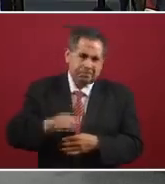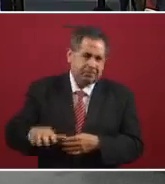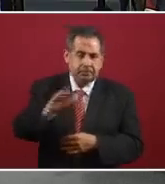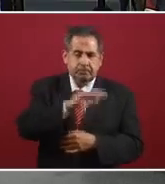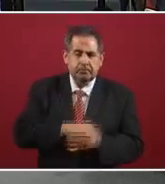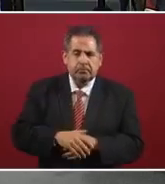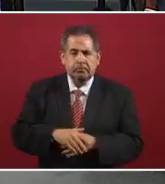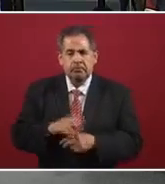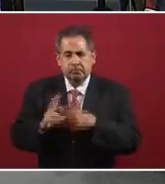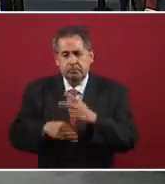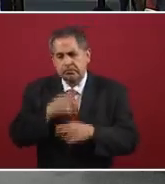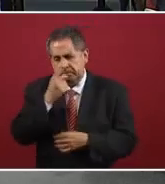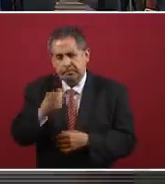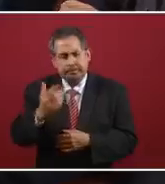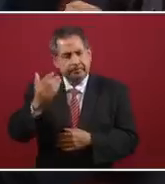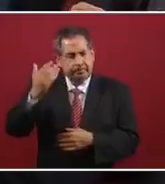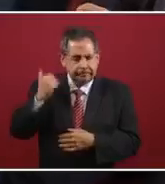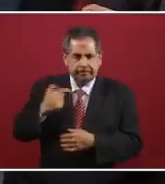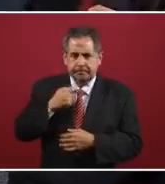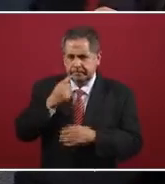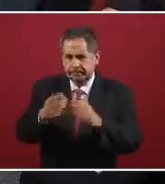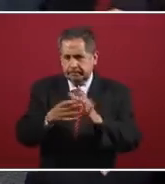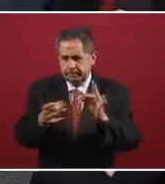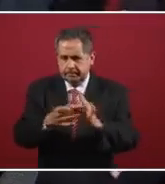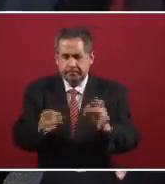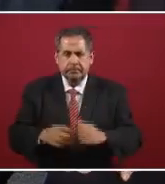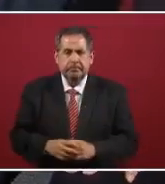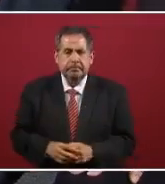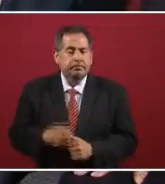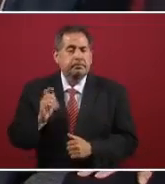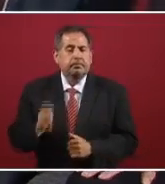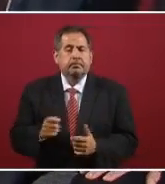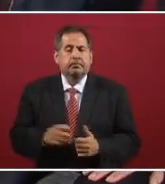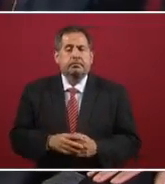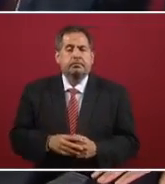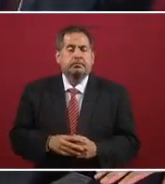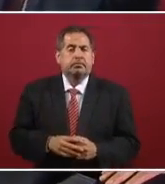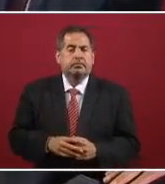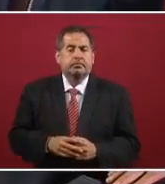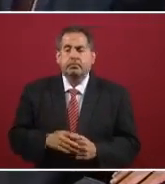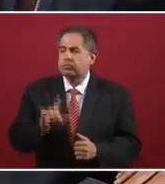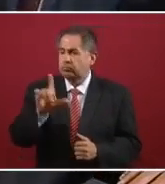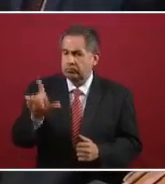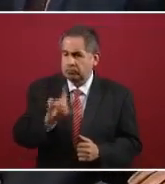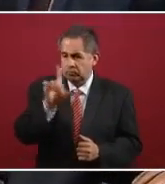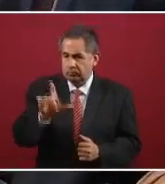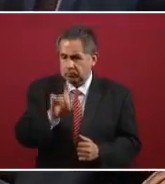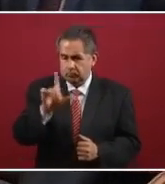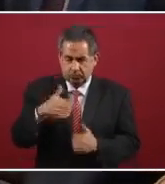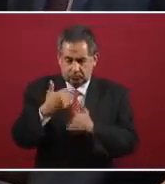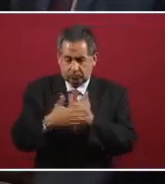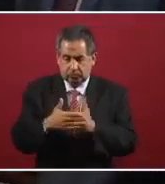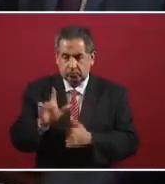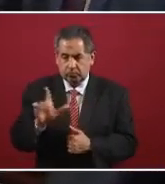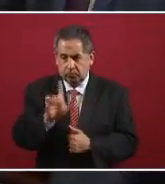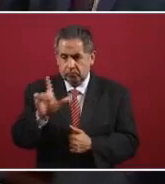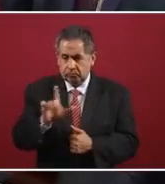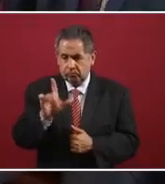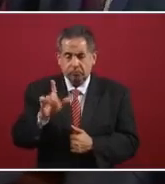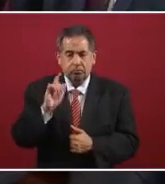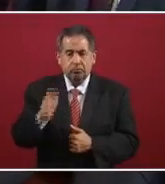Les decía la vez pasada, les comentaba que el lunes próximo